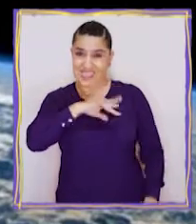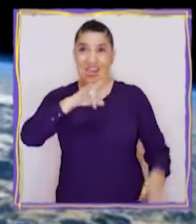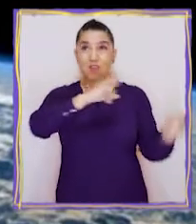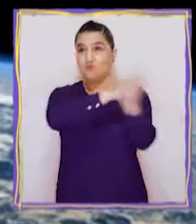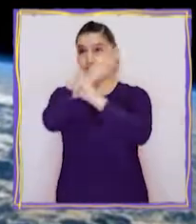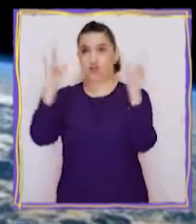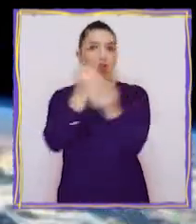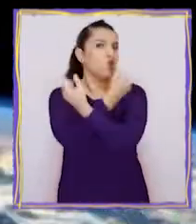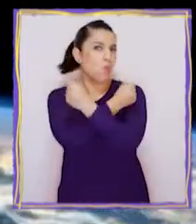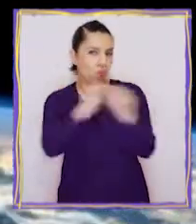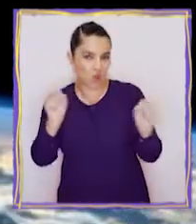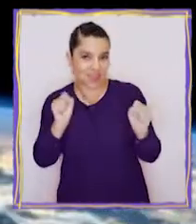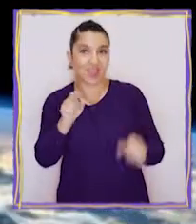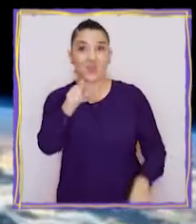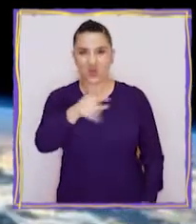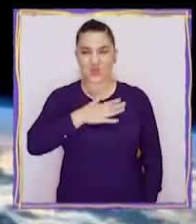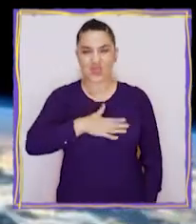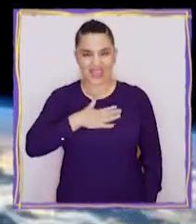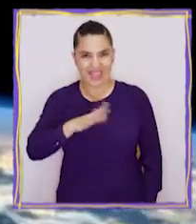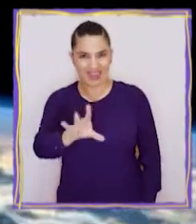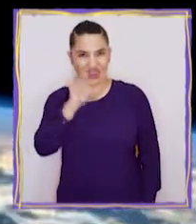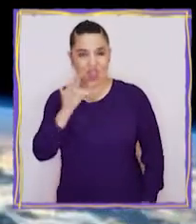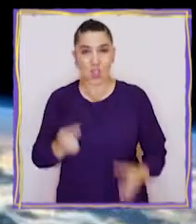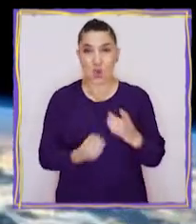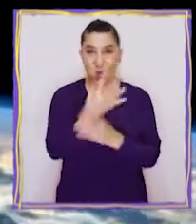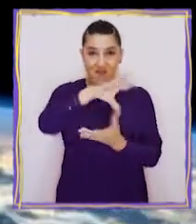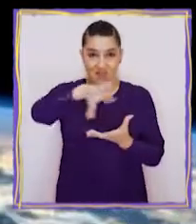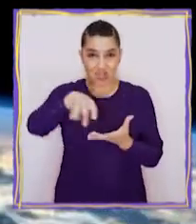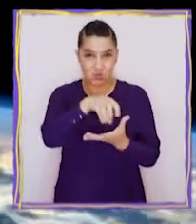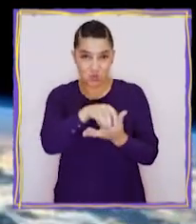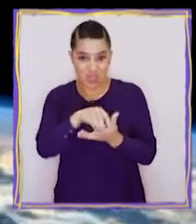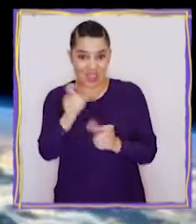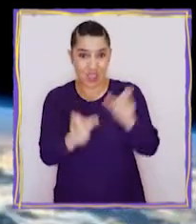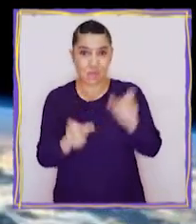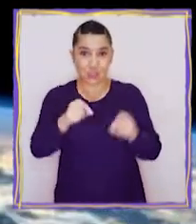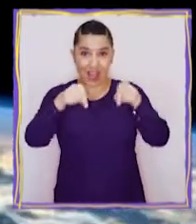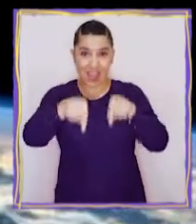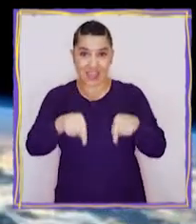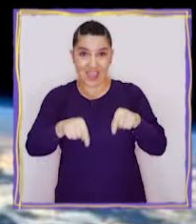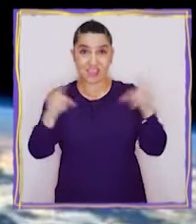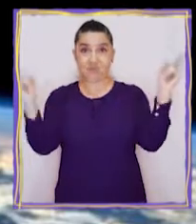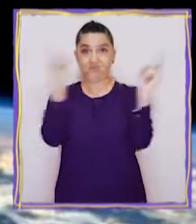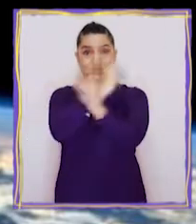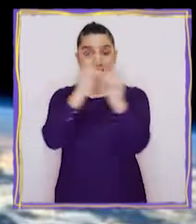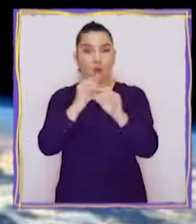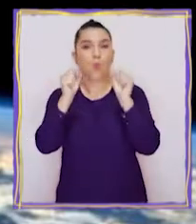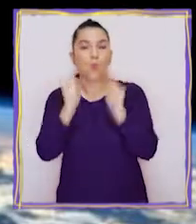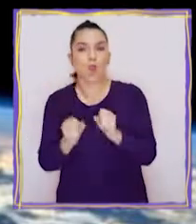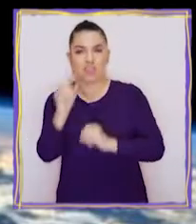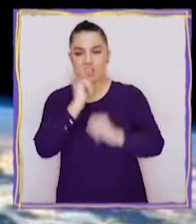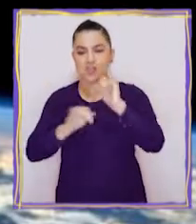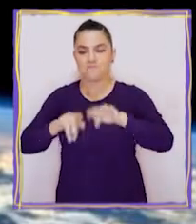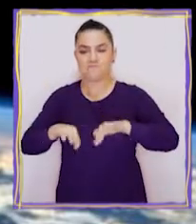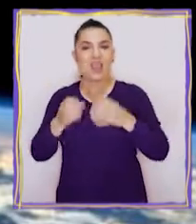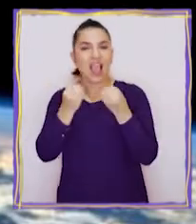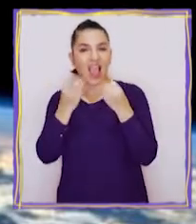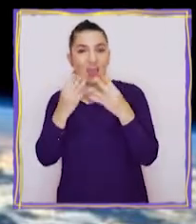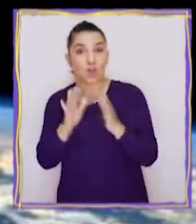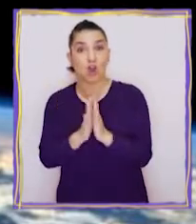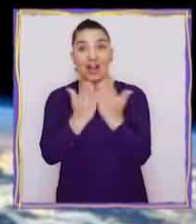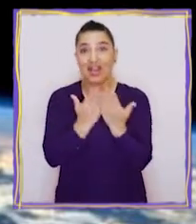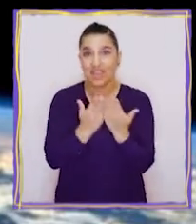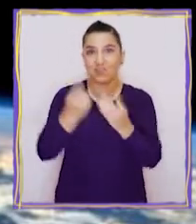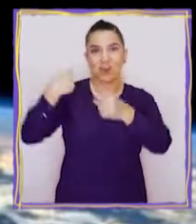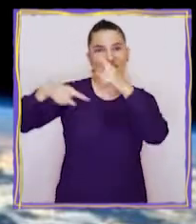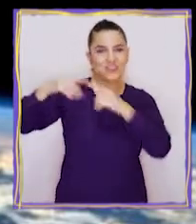Chile, se permite. Si quieres descubrir nuevas ciudades y sociedades de esta galaxia, puedes revisar el portal Aprendo en Línea